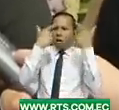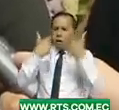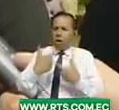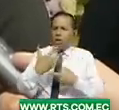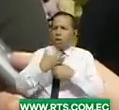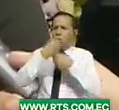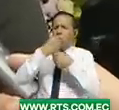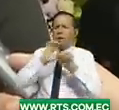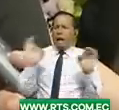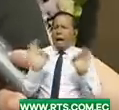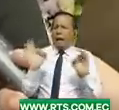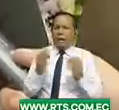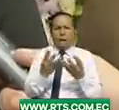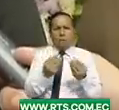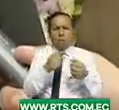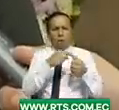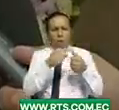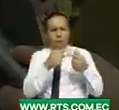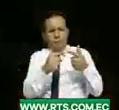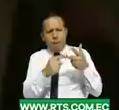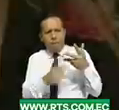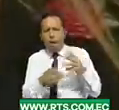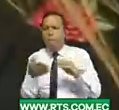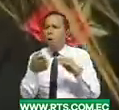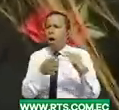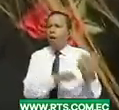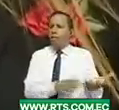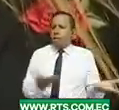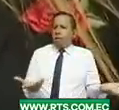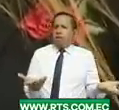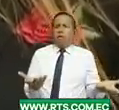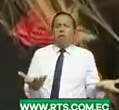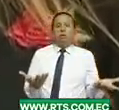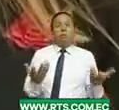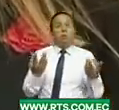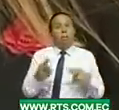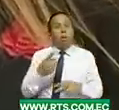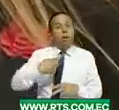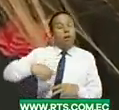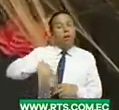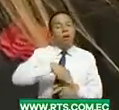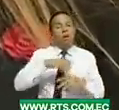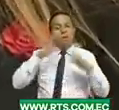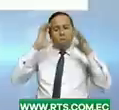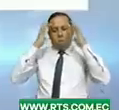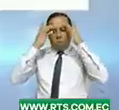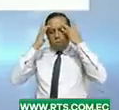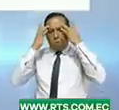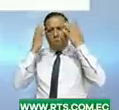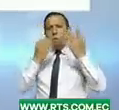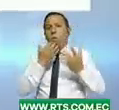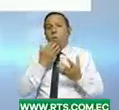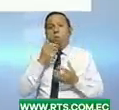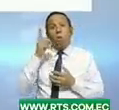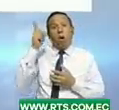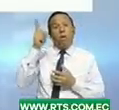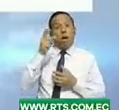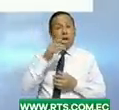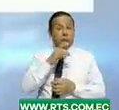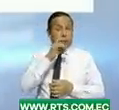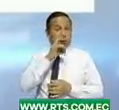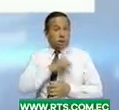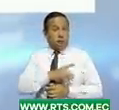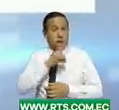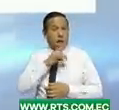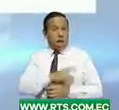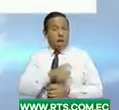varios de nuestros compañeros. Y la consternación también tocó a la Fiscalía de Chile y la Federación Latinoamericana de